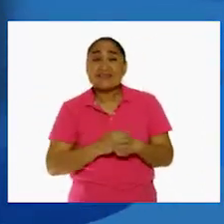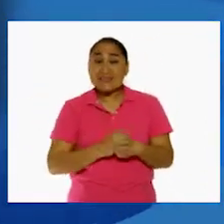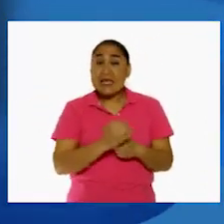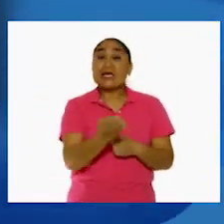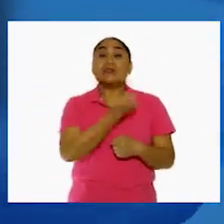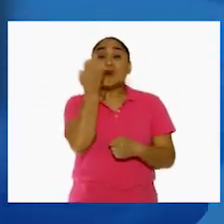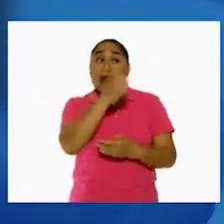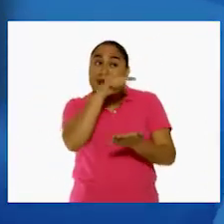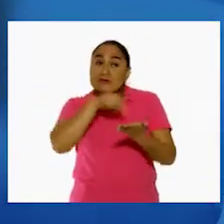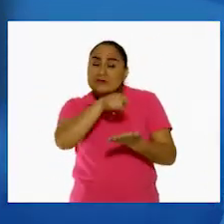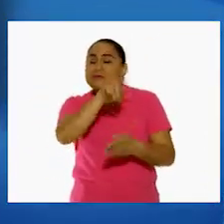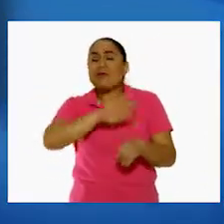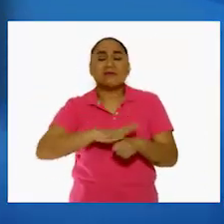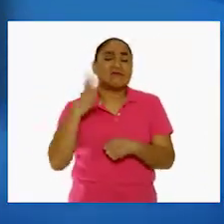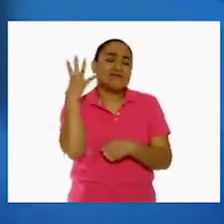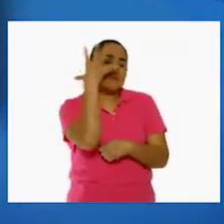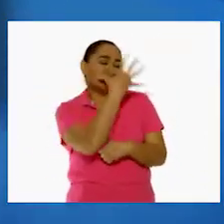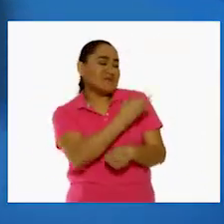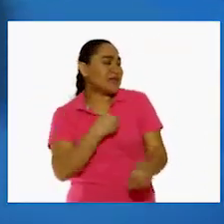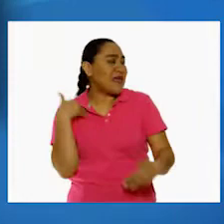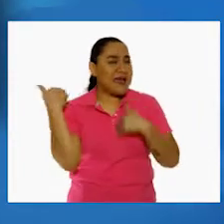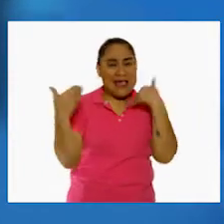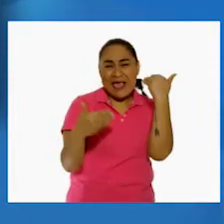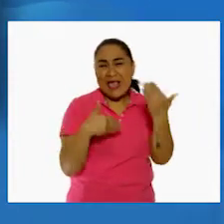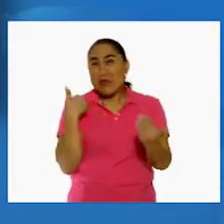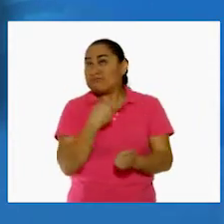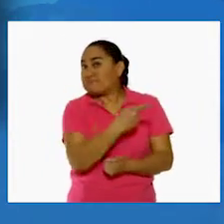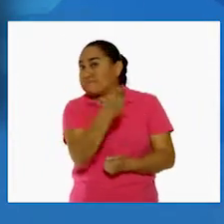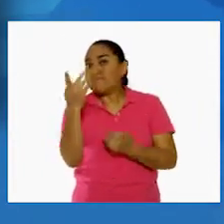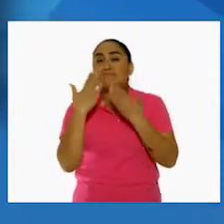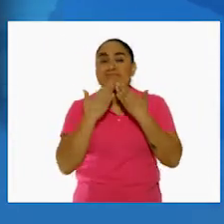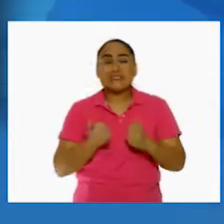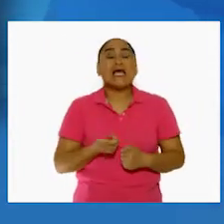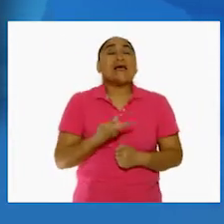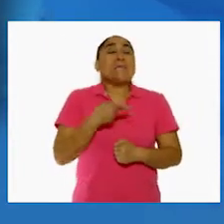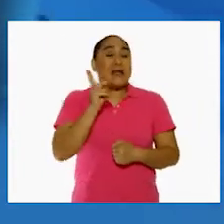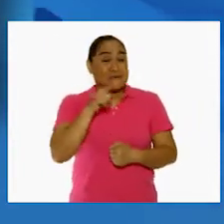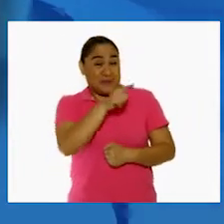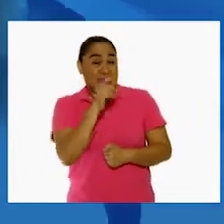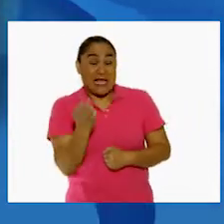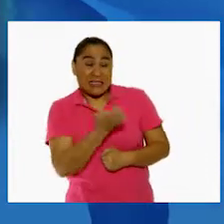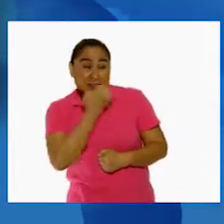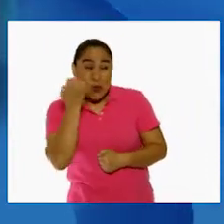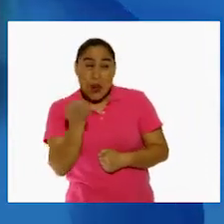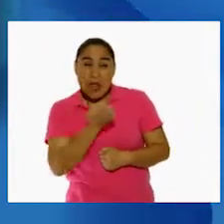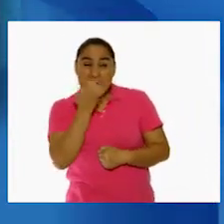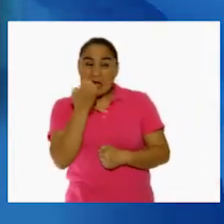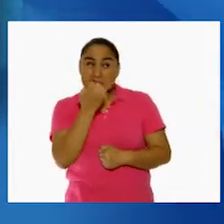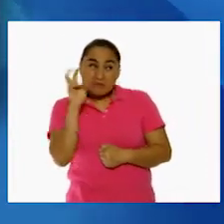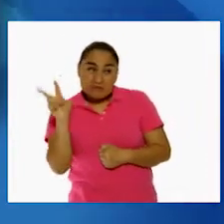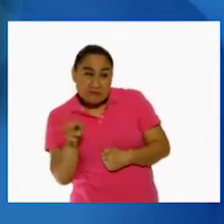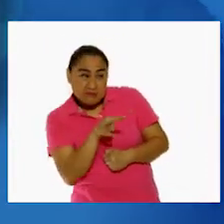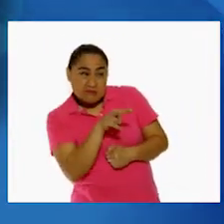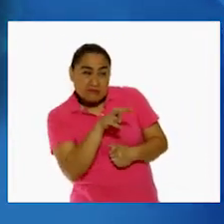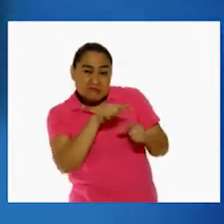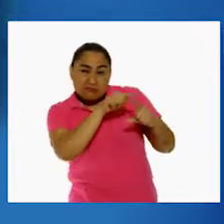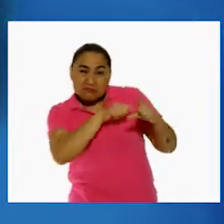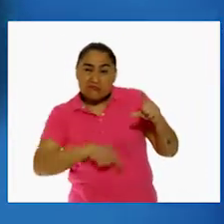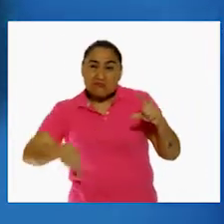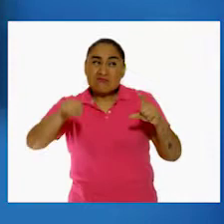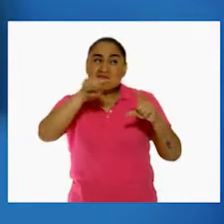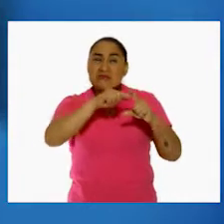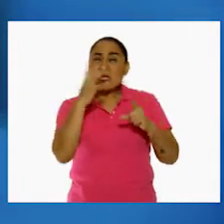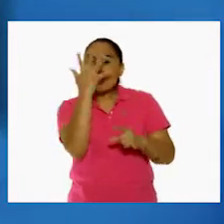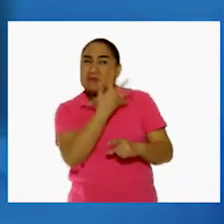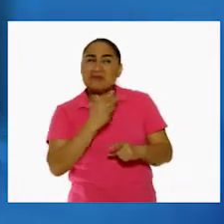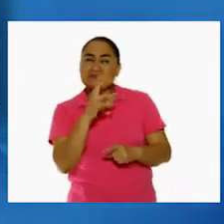bonita de todo el mundo. Aunque en la escuela tampoco lo veían redondo y hermoso. Punto se